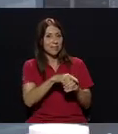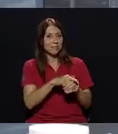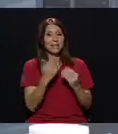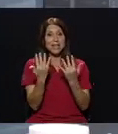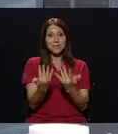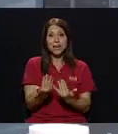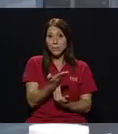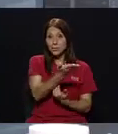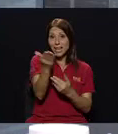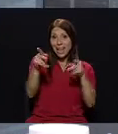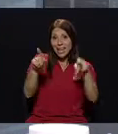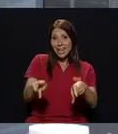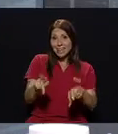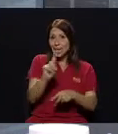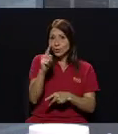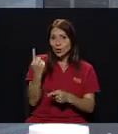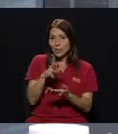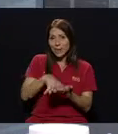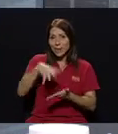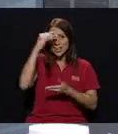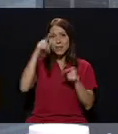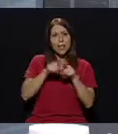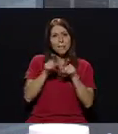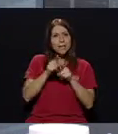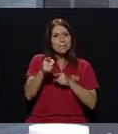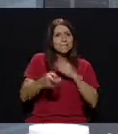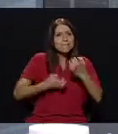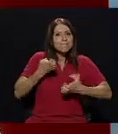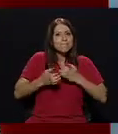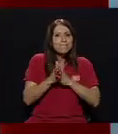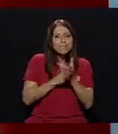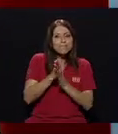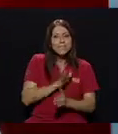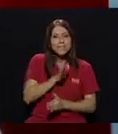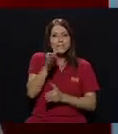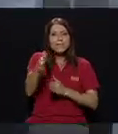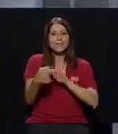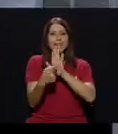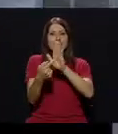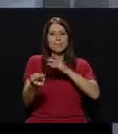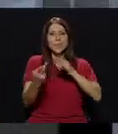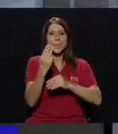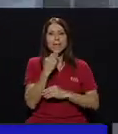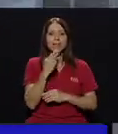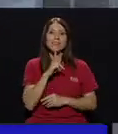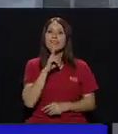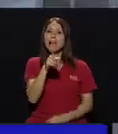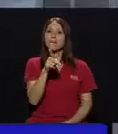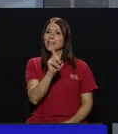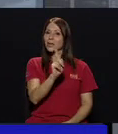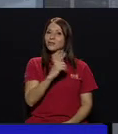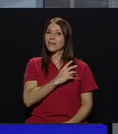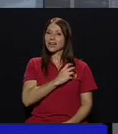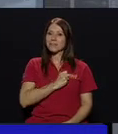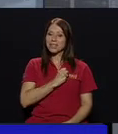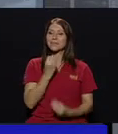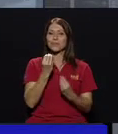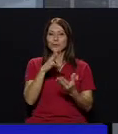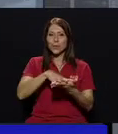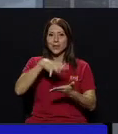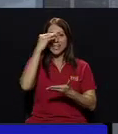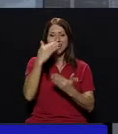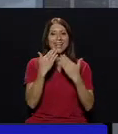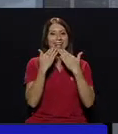realmente no se van a arrepentir, es mucho lo que van a aprender ahí. Gracias a ustedes por estar con nosotros y a ustedes por acompañarnos una vez más. Busque